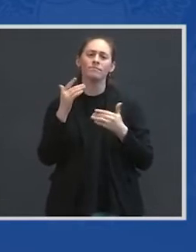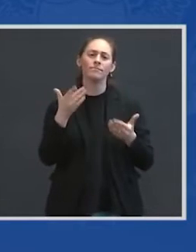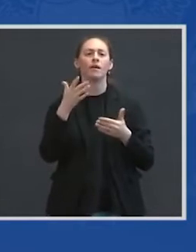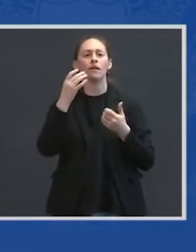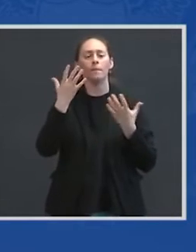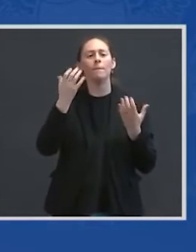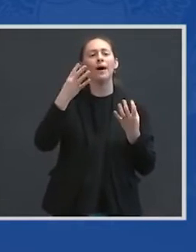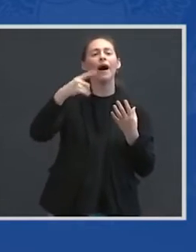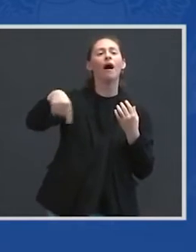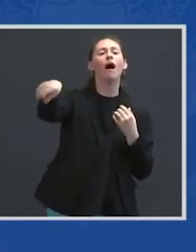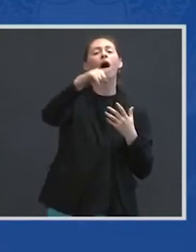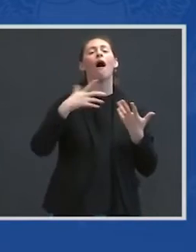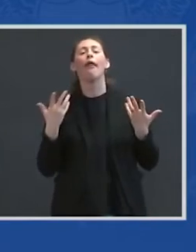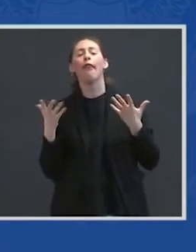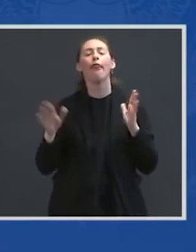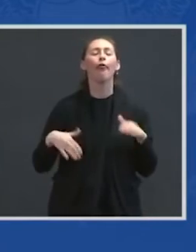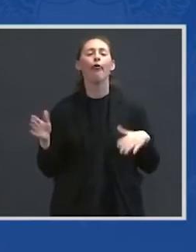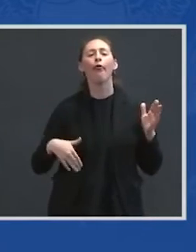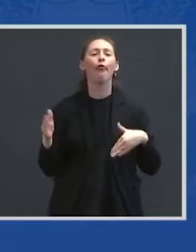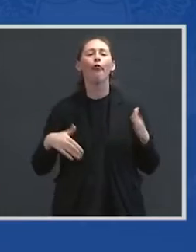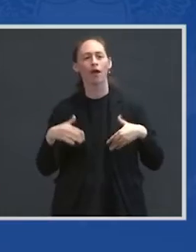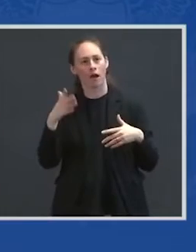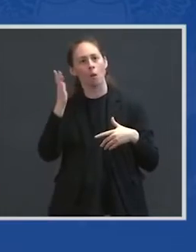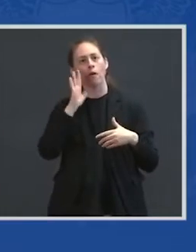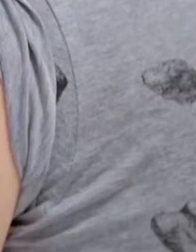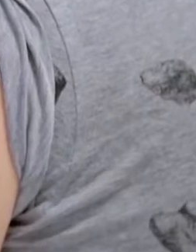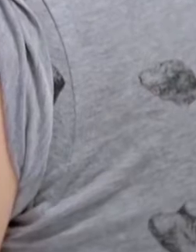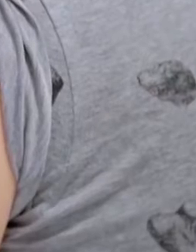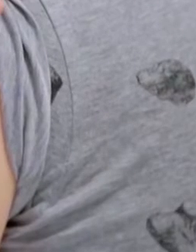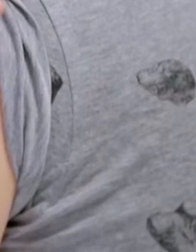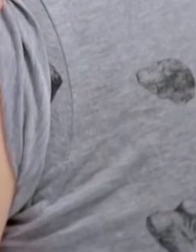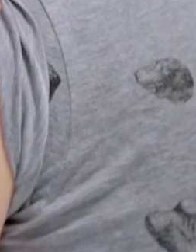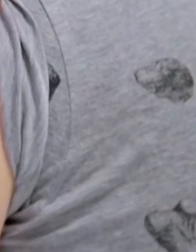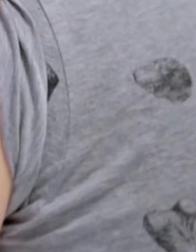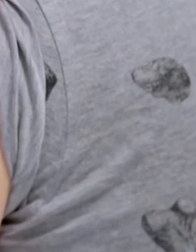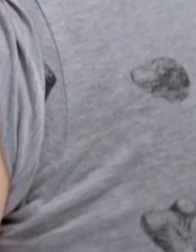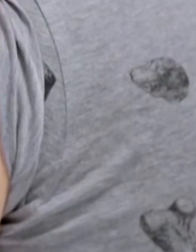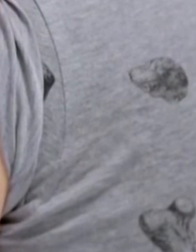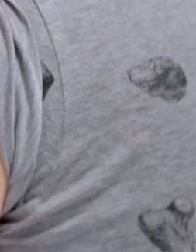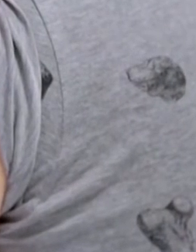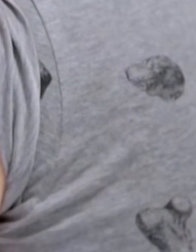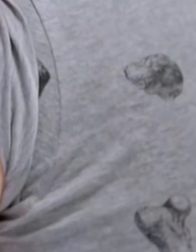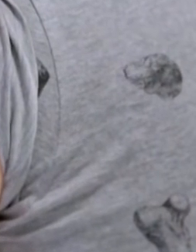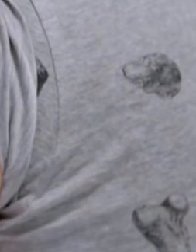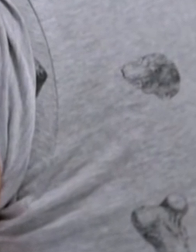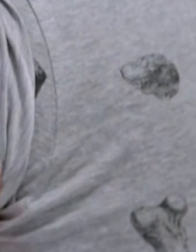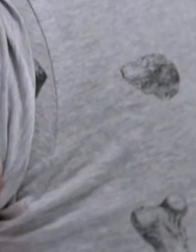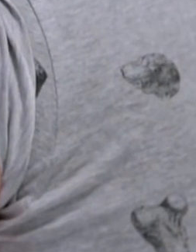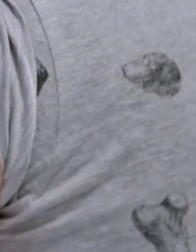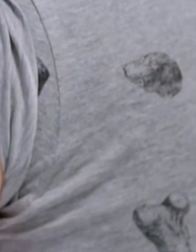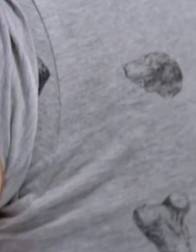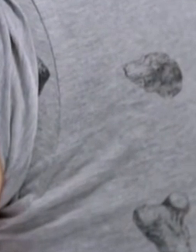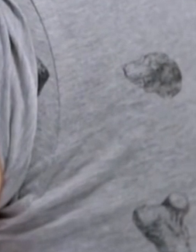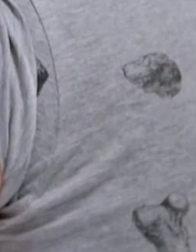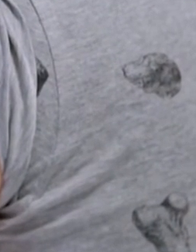lo peor que podríamos hacer ahora es bajar la guardia además de incrementar la cantidad de personas vacunadas a nivel nacional